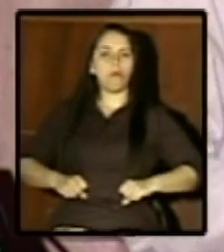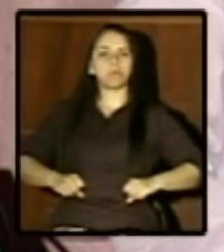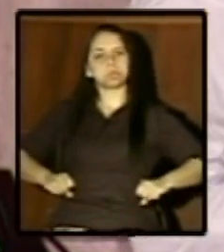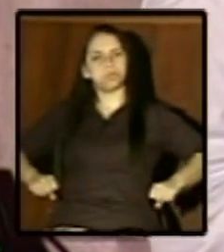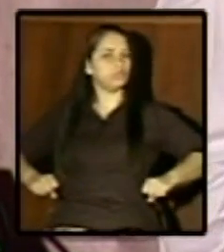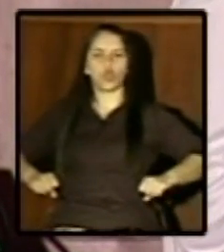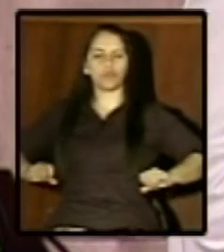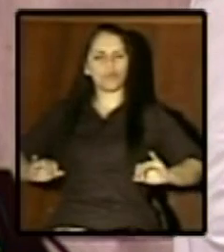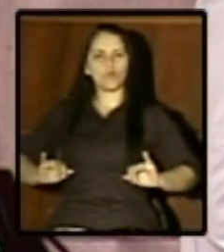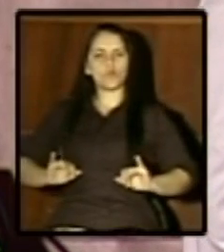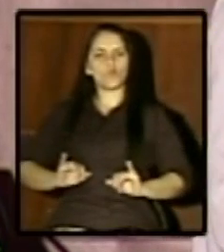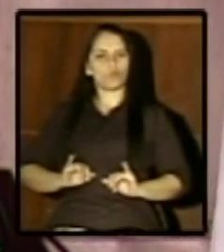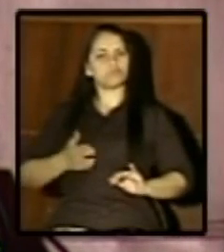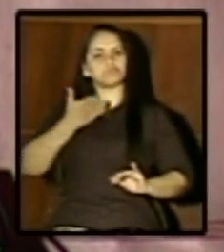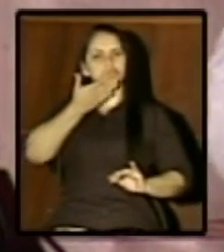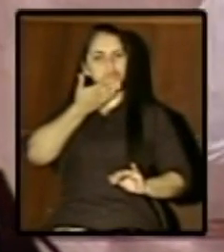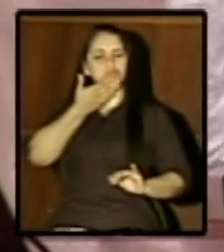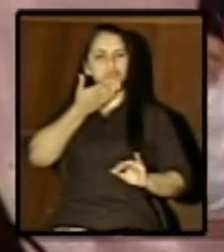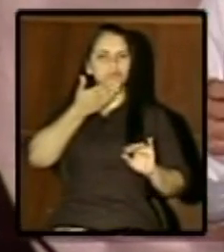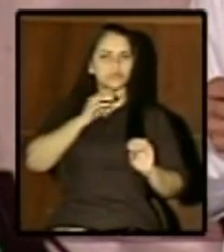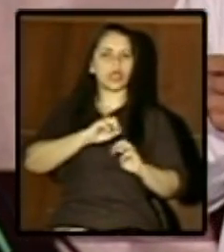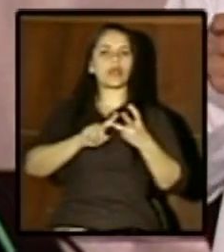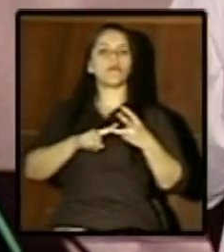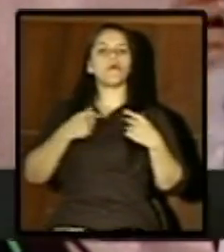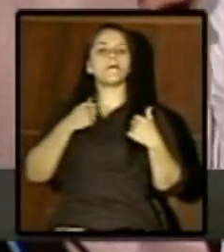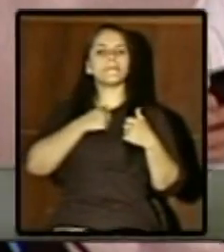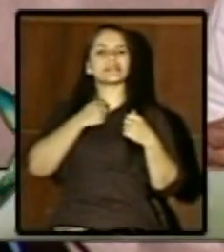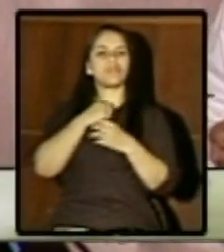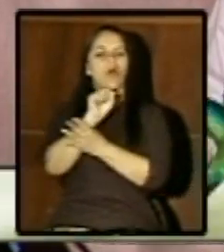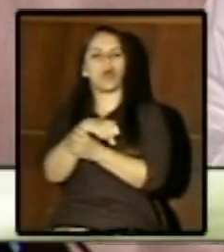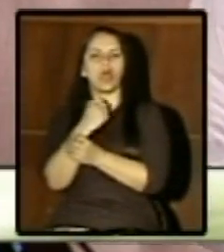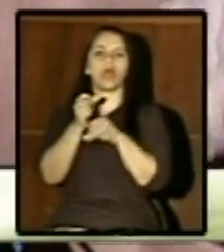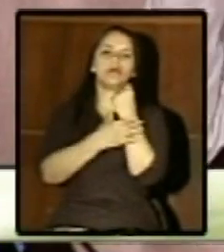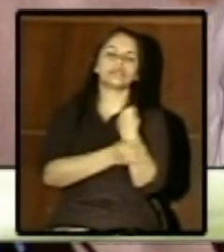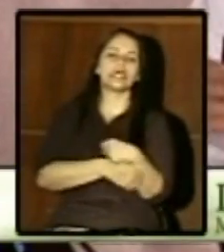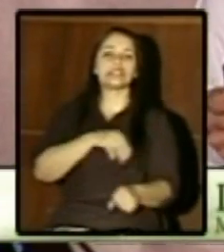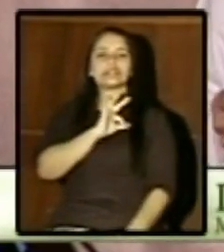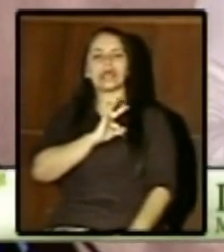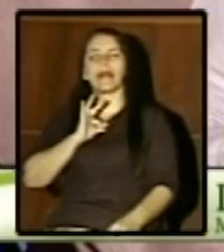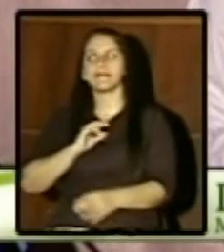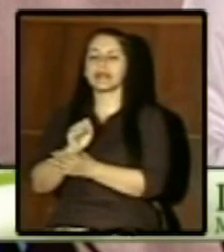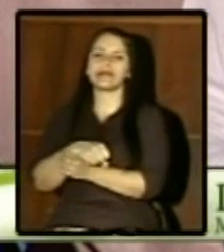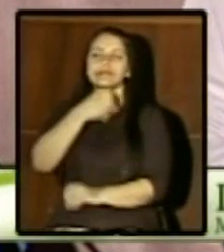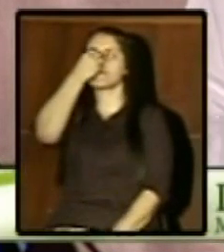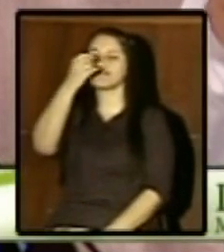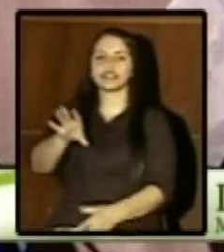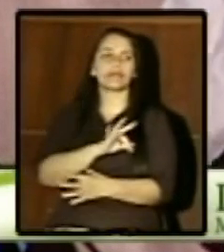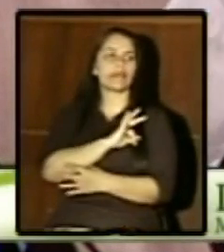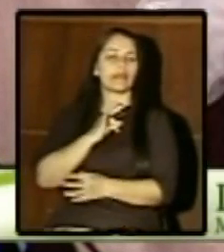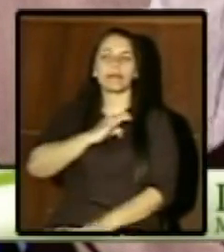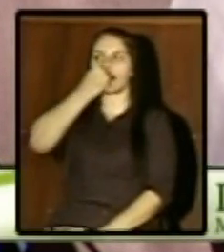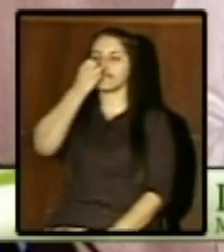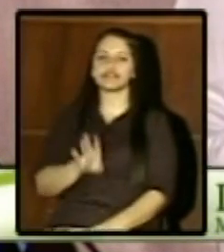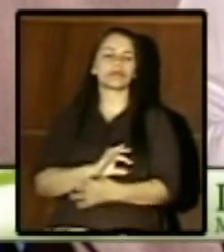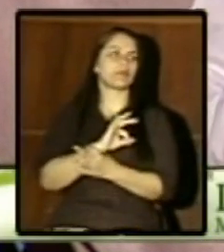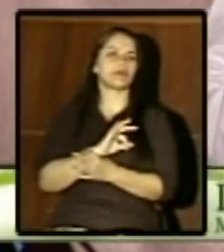un buen índice de masa corporal, un peso adecuado y la terapia física. Yo sé que muchos de ustedes